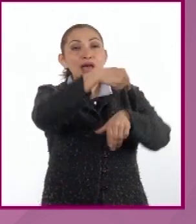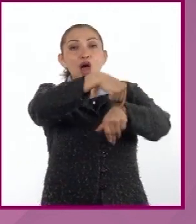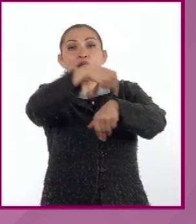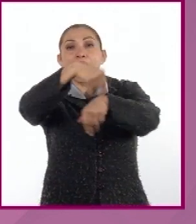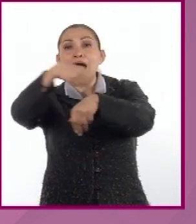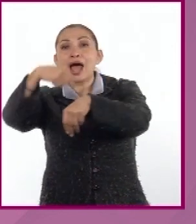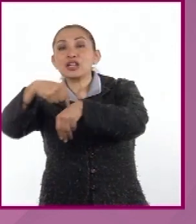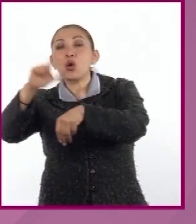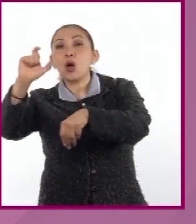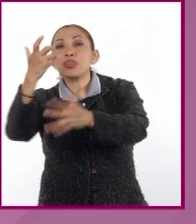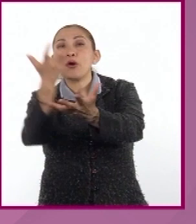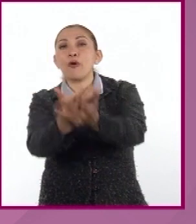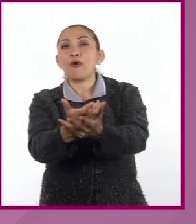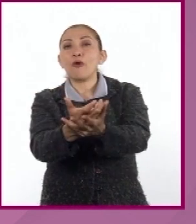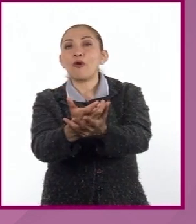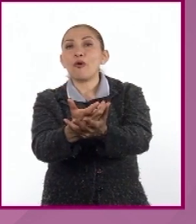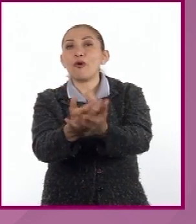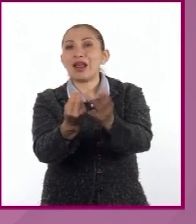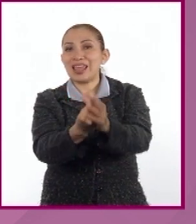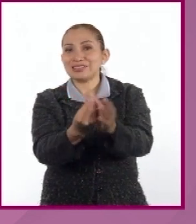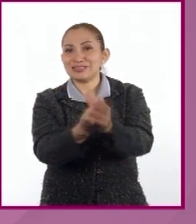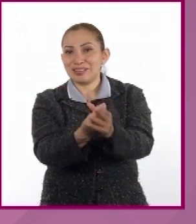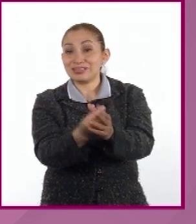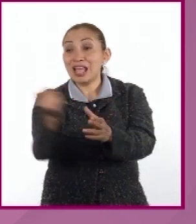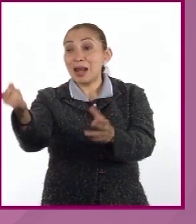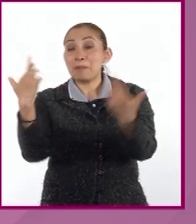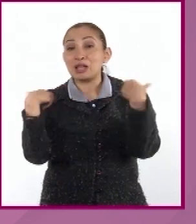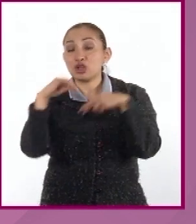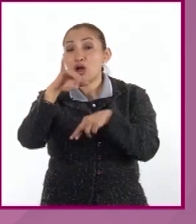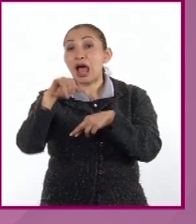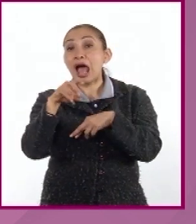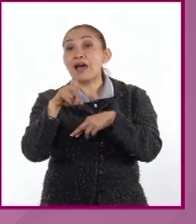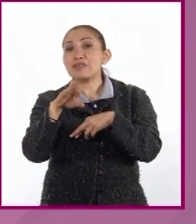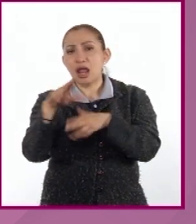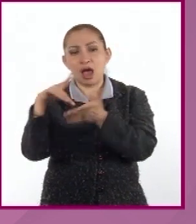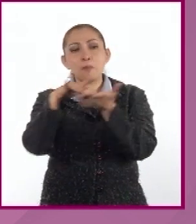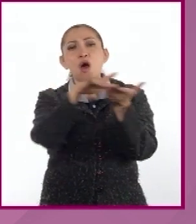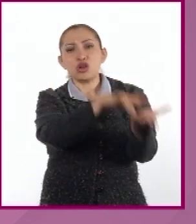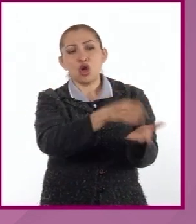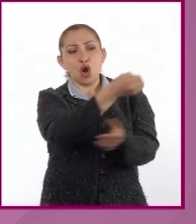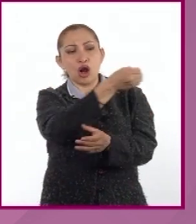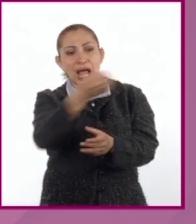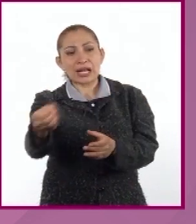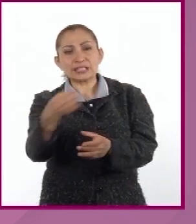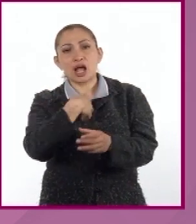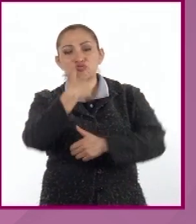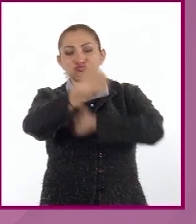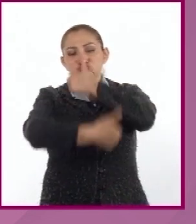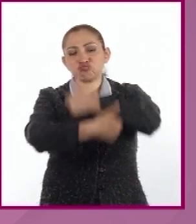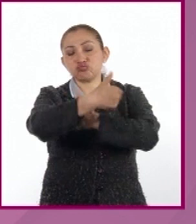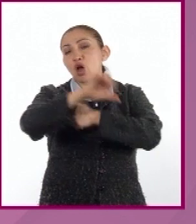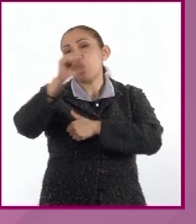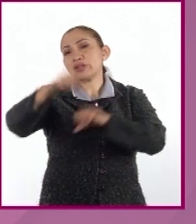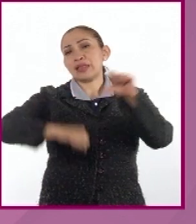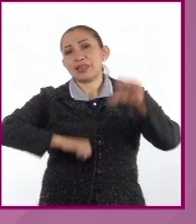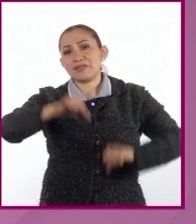durante los recesos escolares. Además, el profesor Javier nos apoyó organizando torneo y otras actividades deportivas en